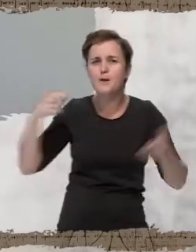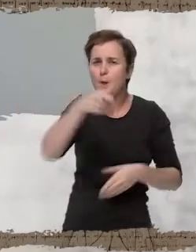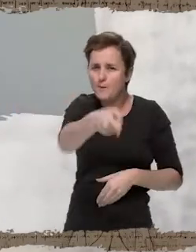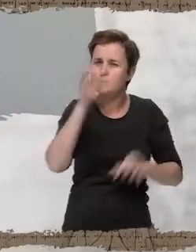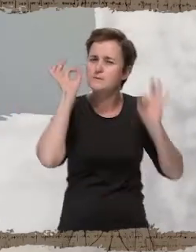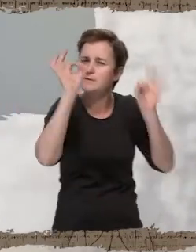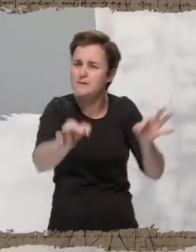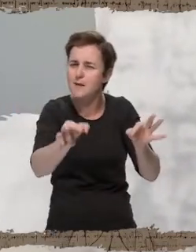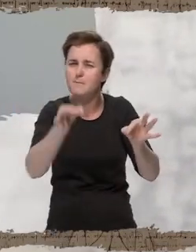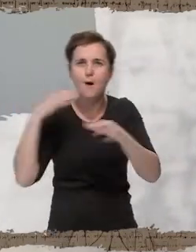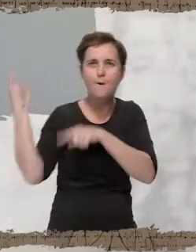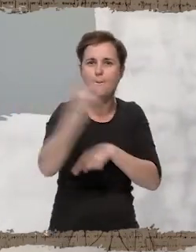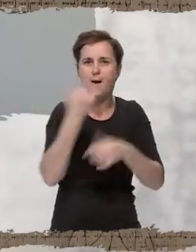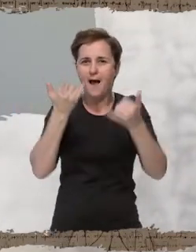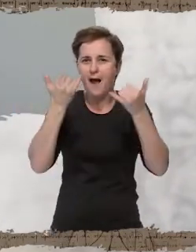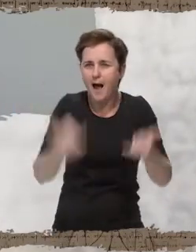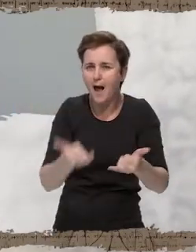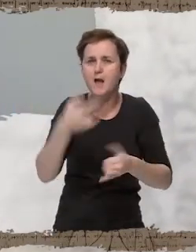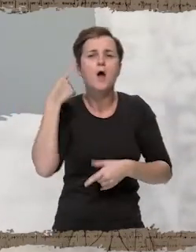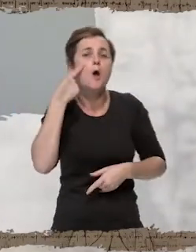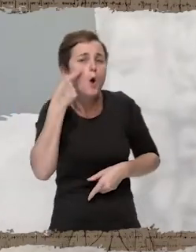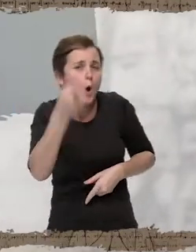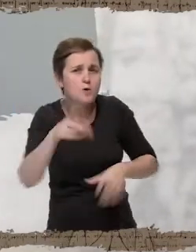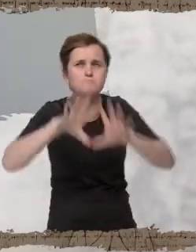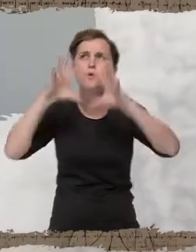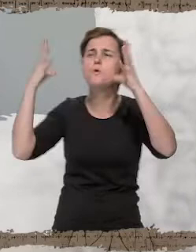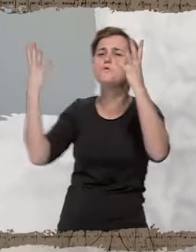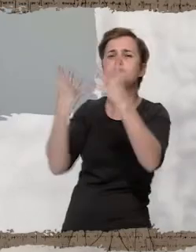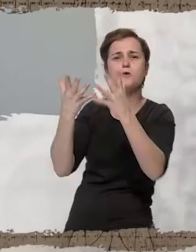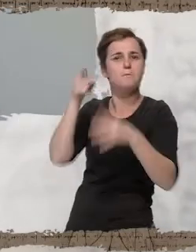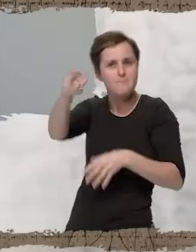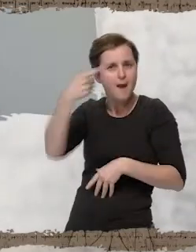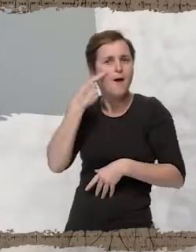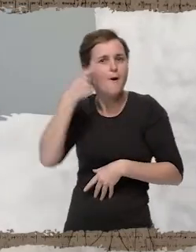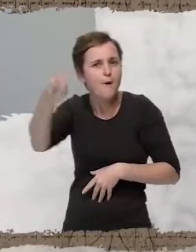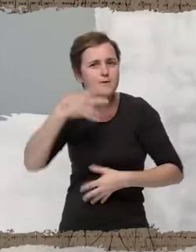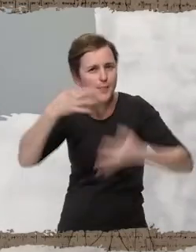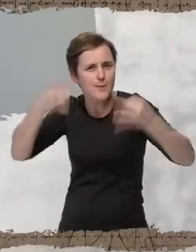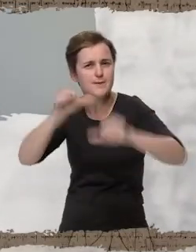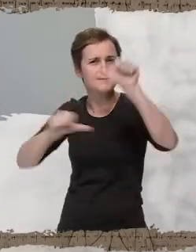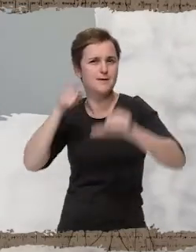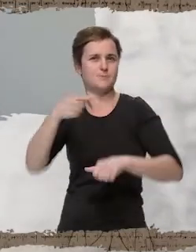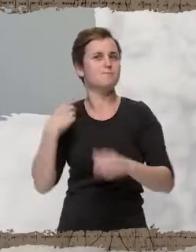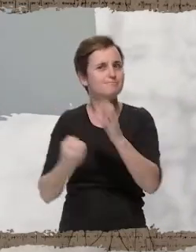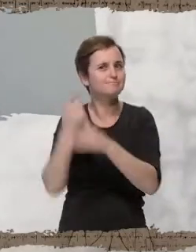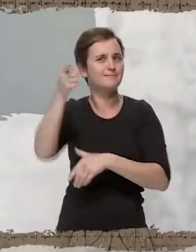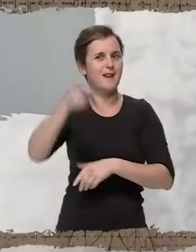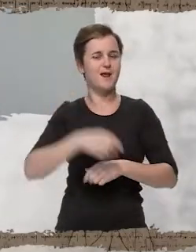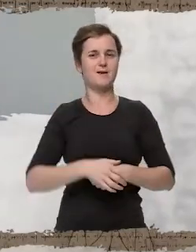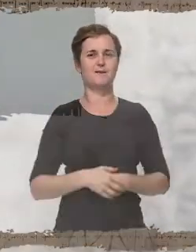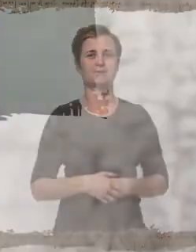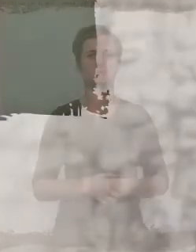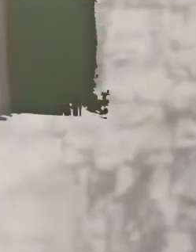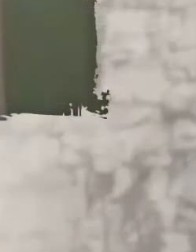humano, para que sepa lo que hay por todos lados, para que conozca el mundo entero, para que lo conozca la ciencia que ellos hicieron.